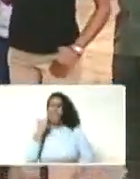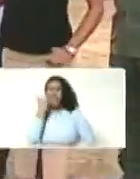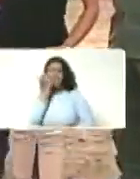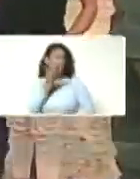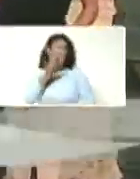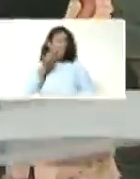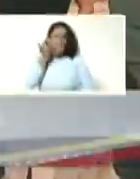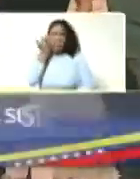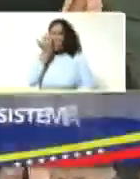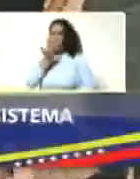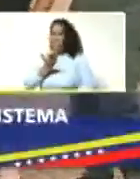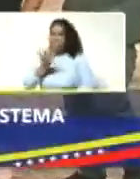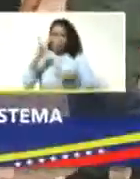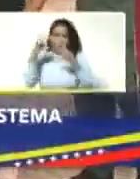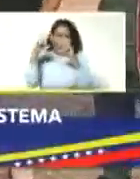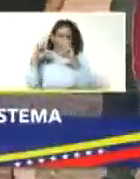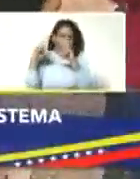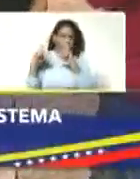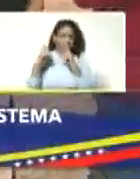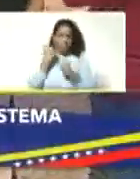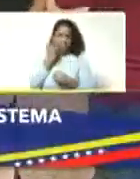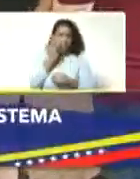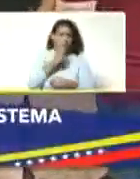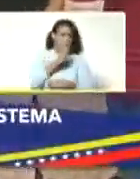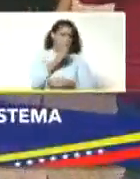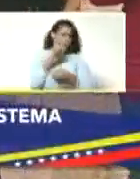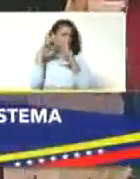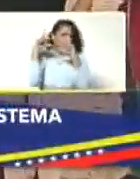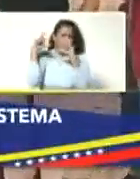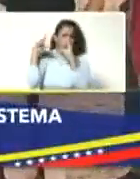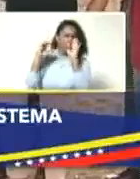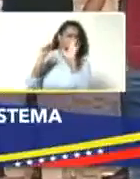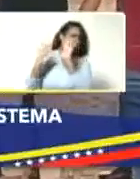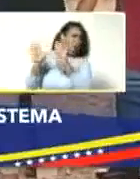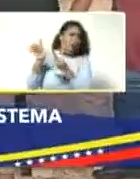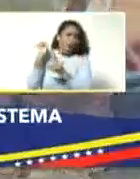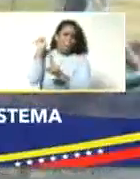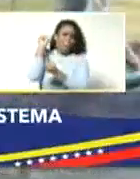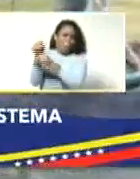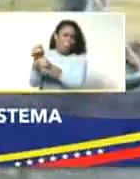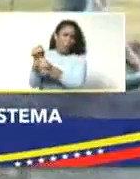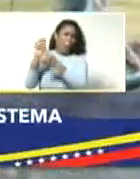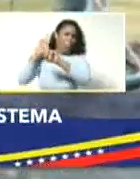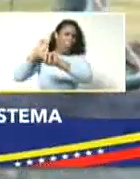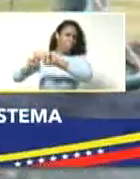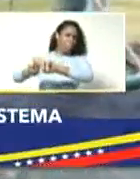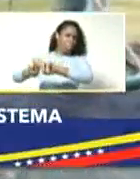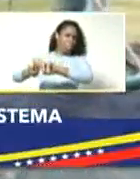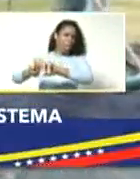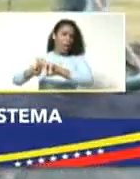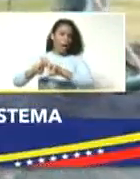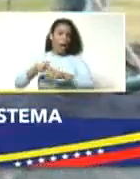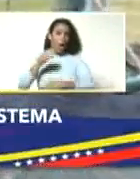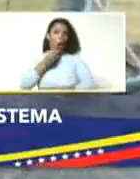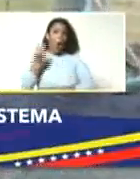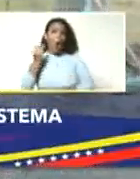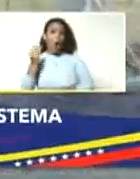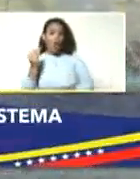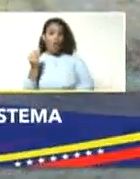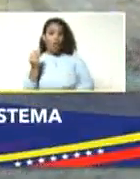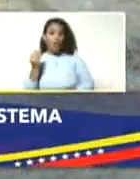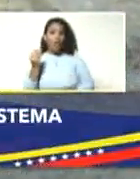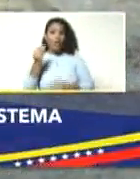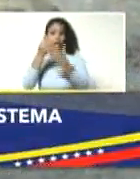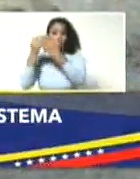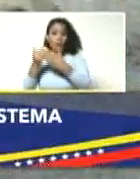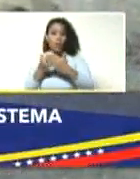foto. Era fea. Fea para la foto. Horrible, horrible. Abandonado. Los muchachos recibían la educación no de manera